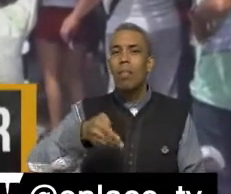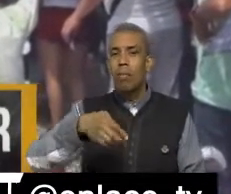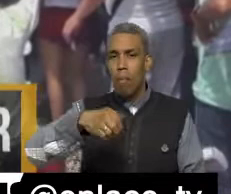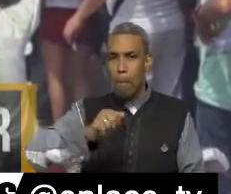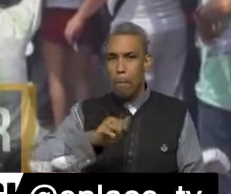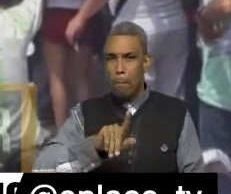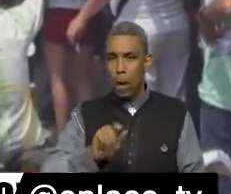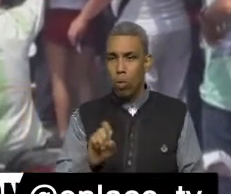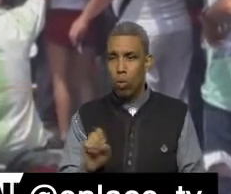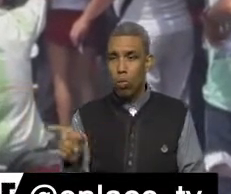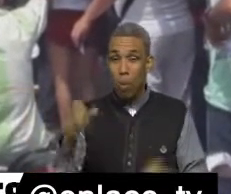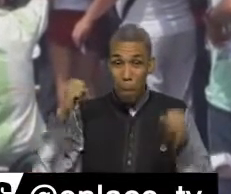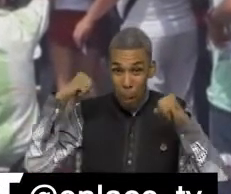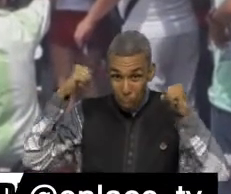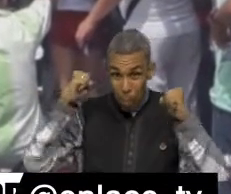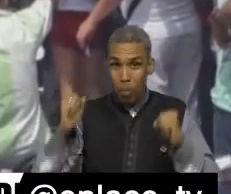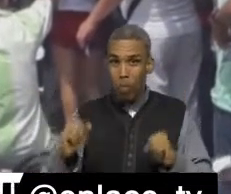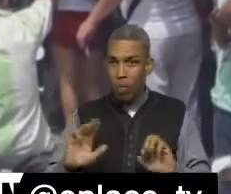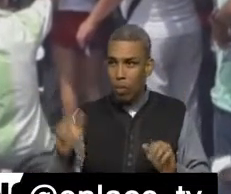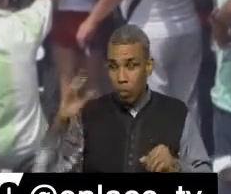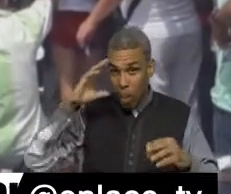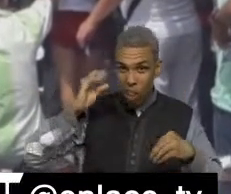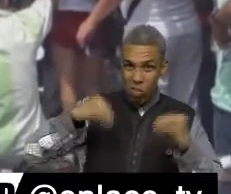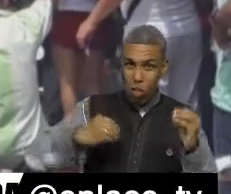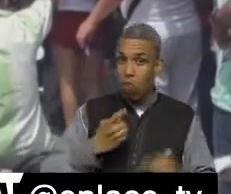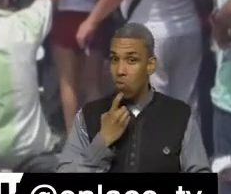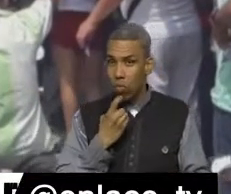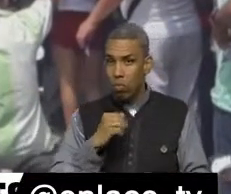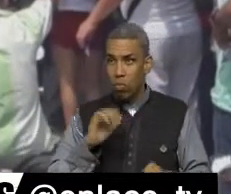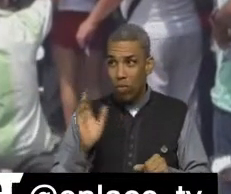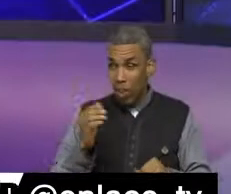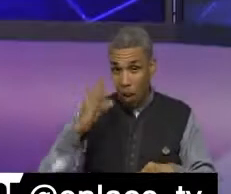gobierno cumpla con la implementación de los acuerdos pactados.